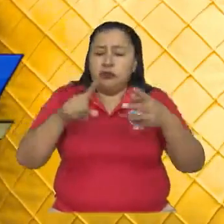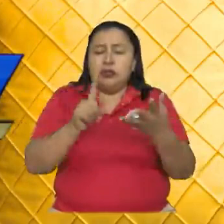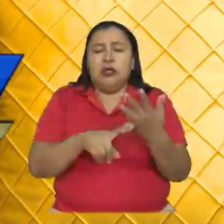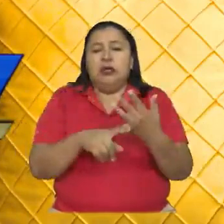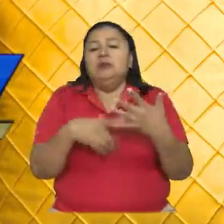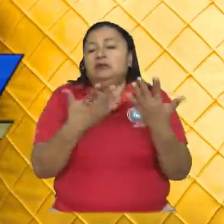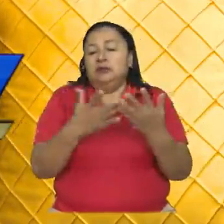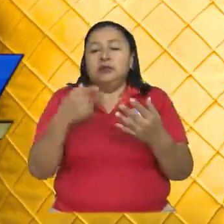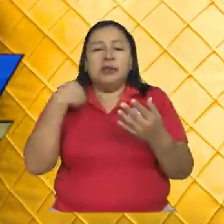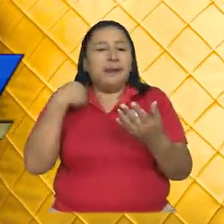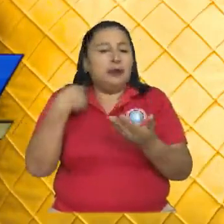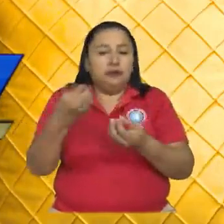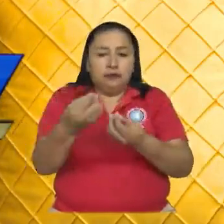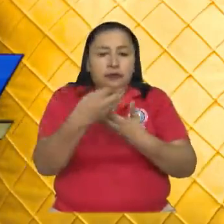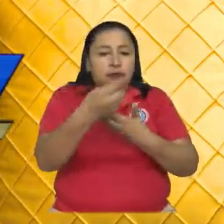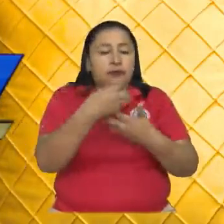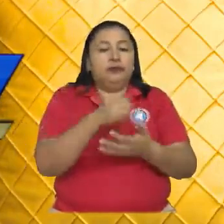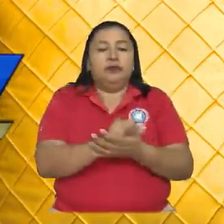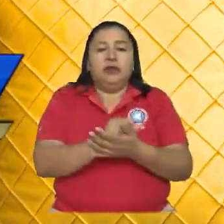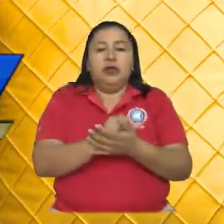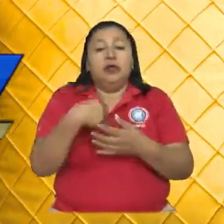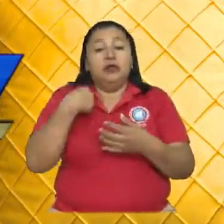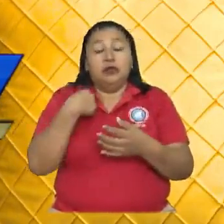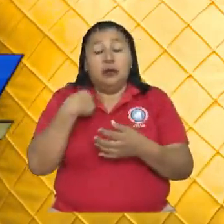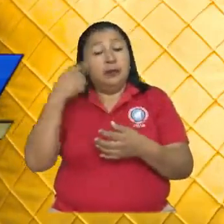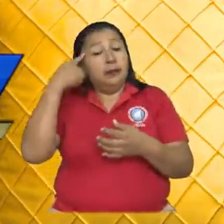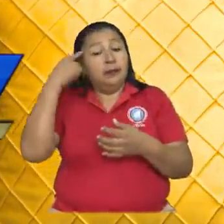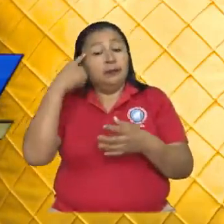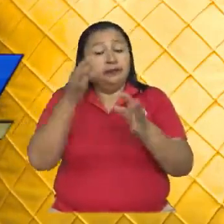Y vimos, y yo creo que lo importante